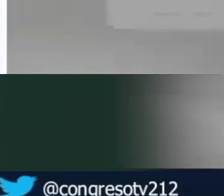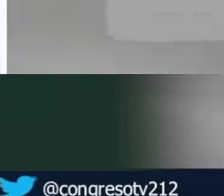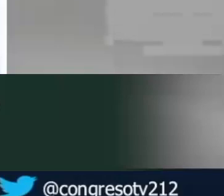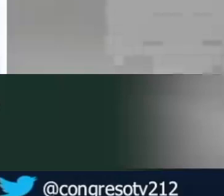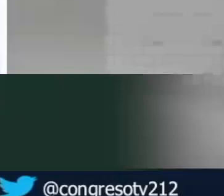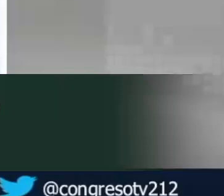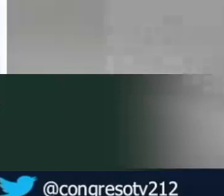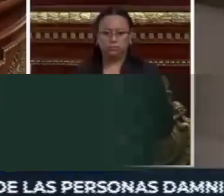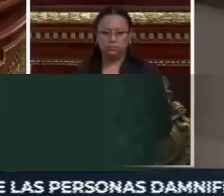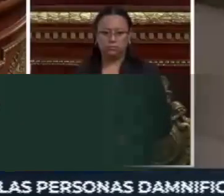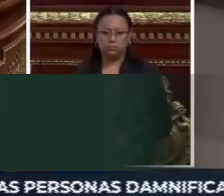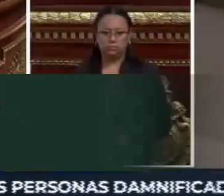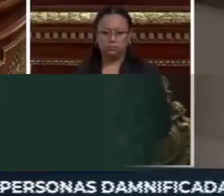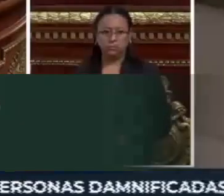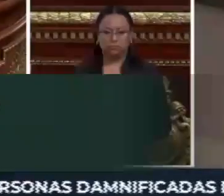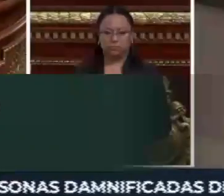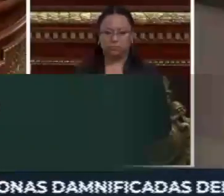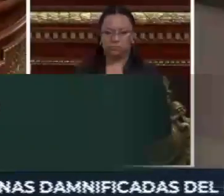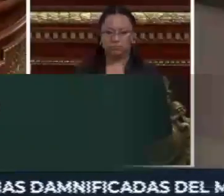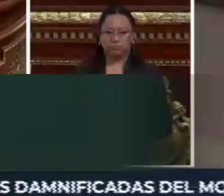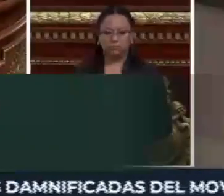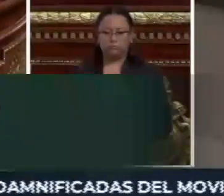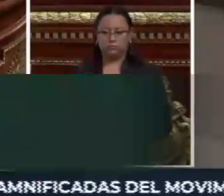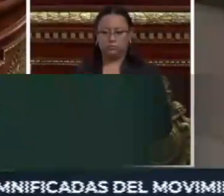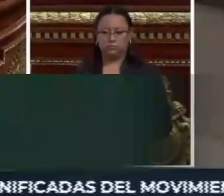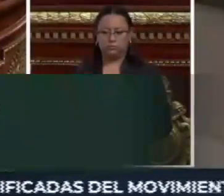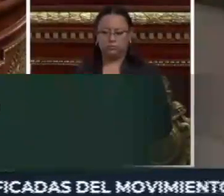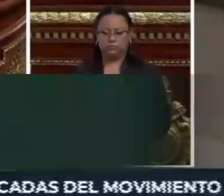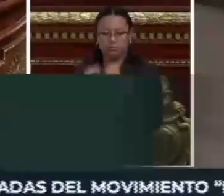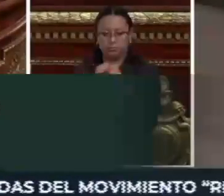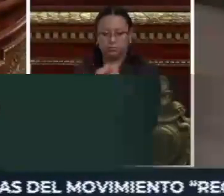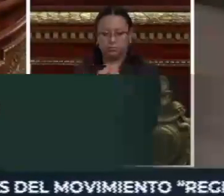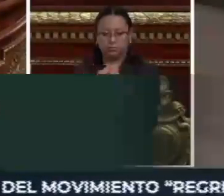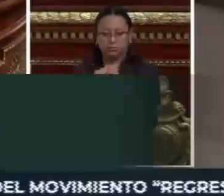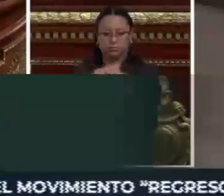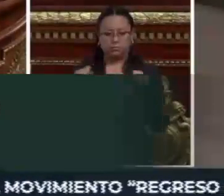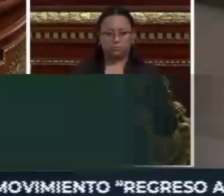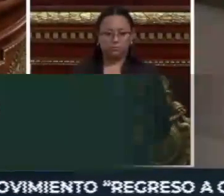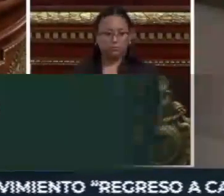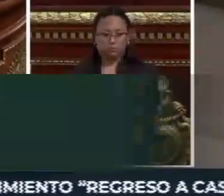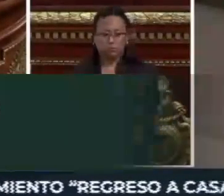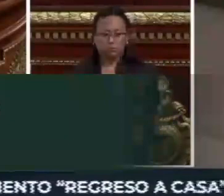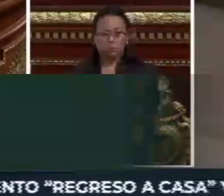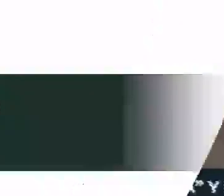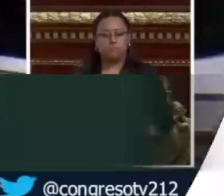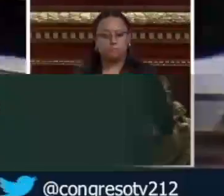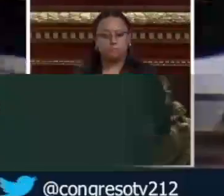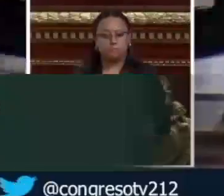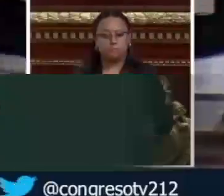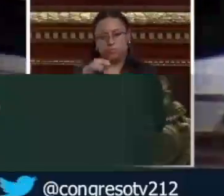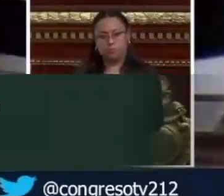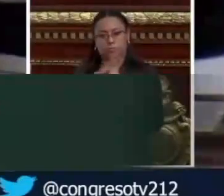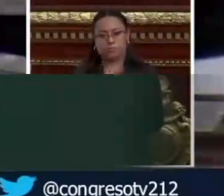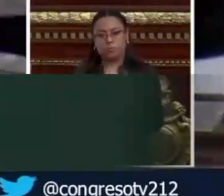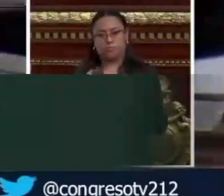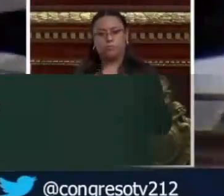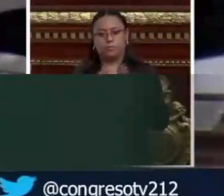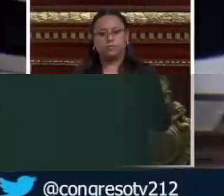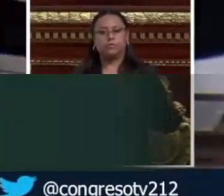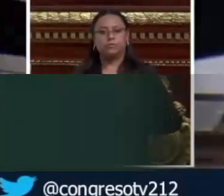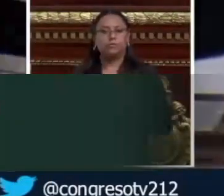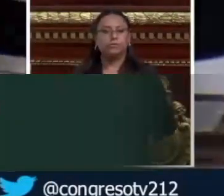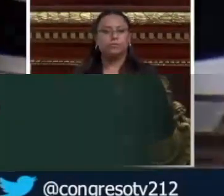de la sesión de hoy se trasladarán para la siguiente, que se llevará a cabo mañana miércoles. Diputado